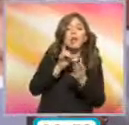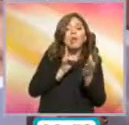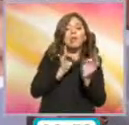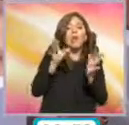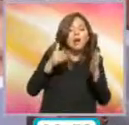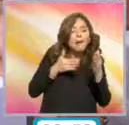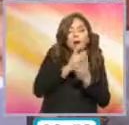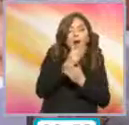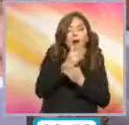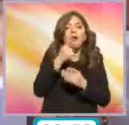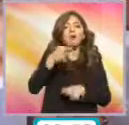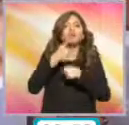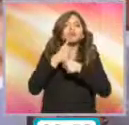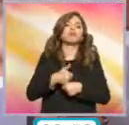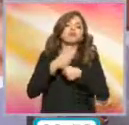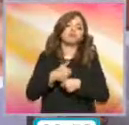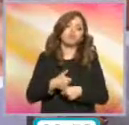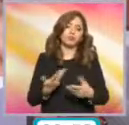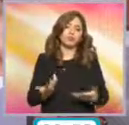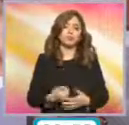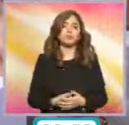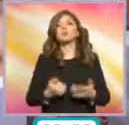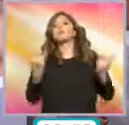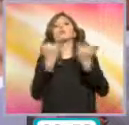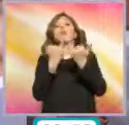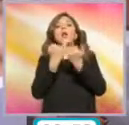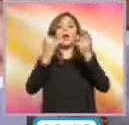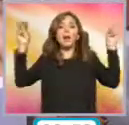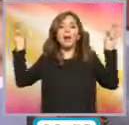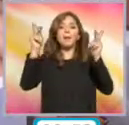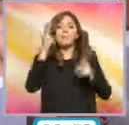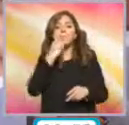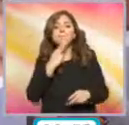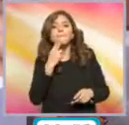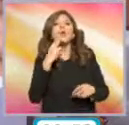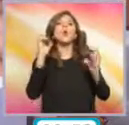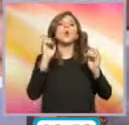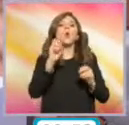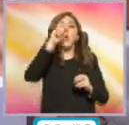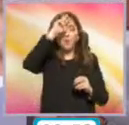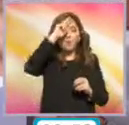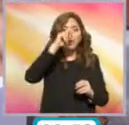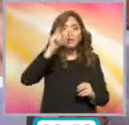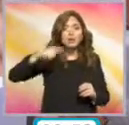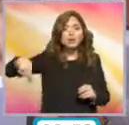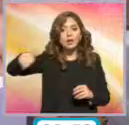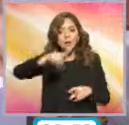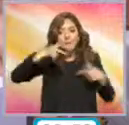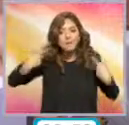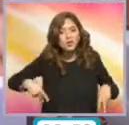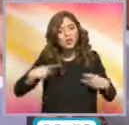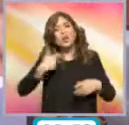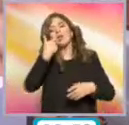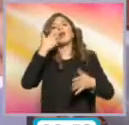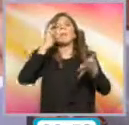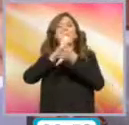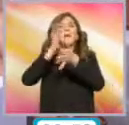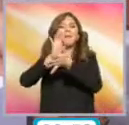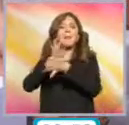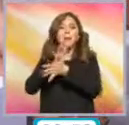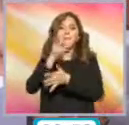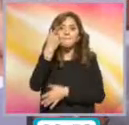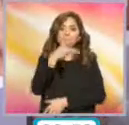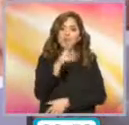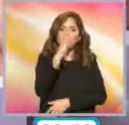eso. No, y Claro. incluso compañeros con las abejas o con las hormigas, que bueno, ahora hay todo este movimiento que de pronto todo el mundo quiere acabar con ellas y son partes